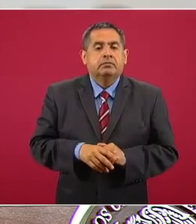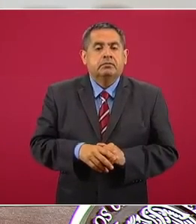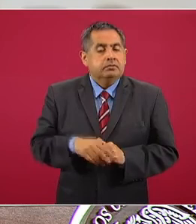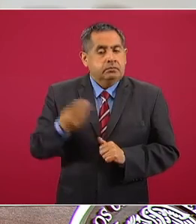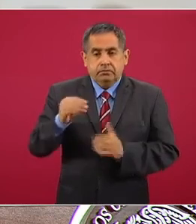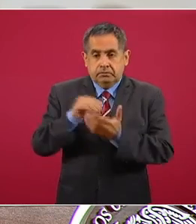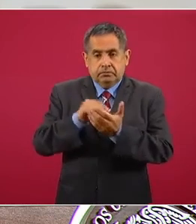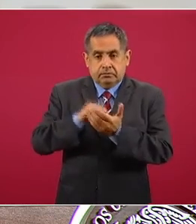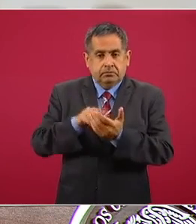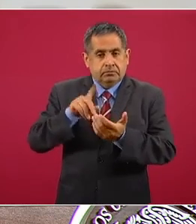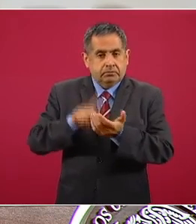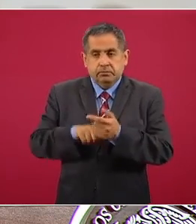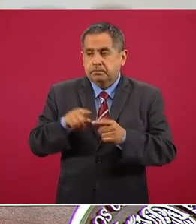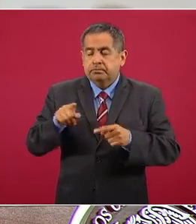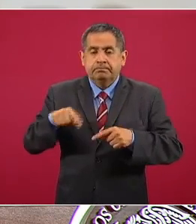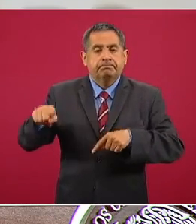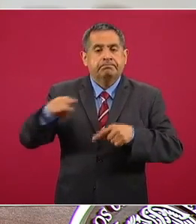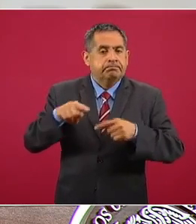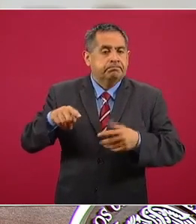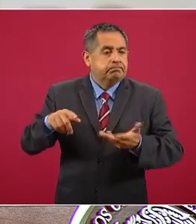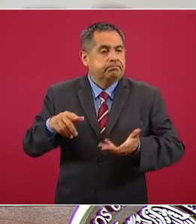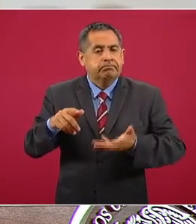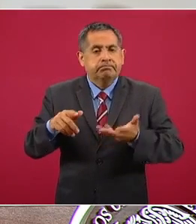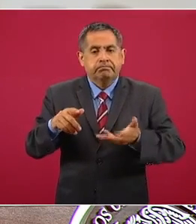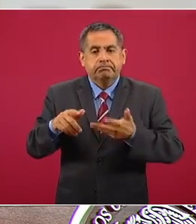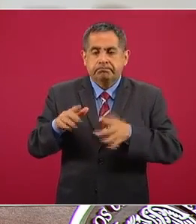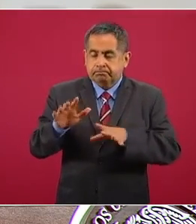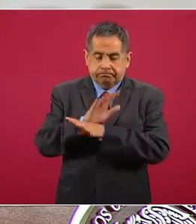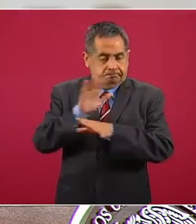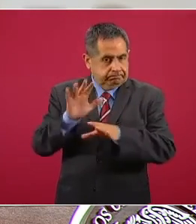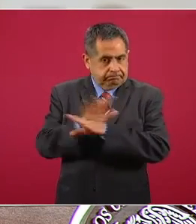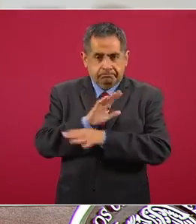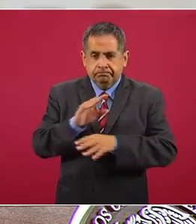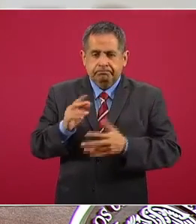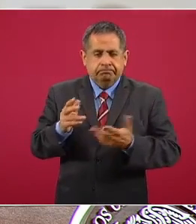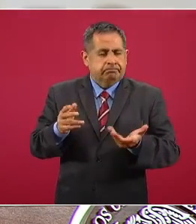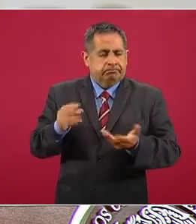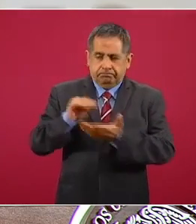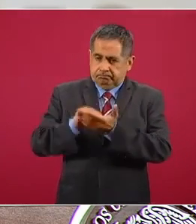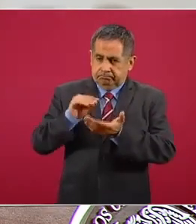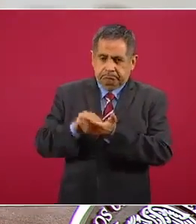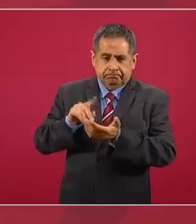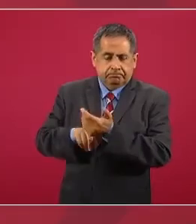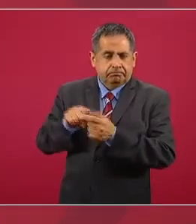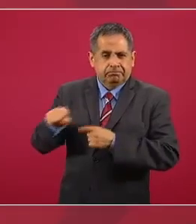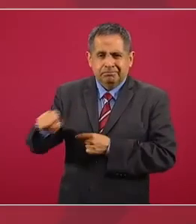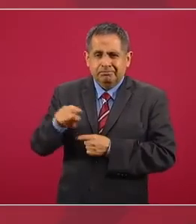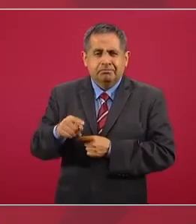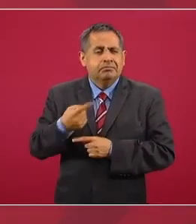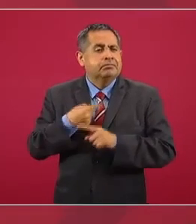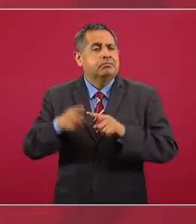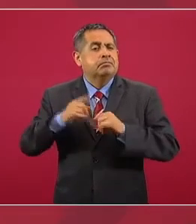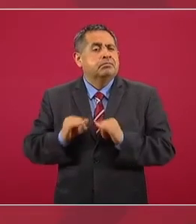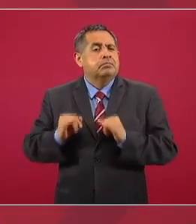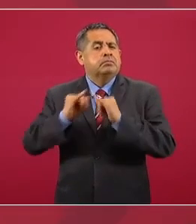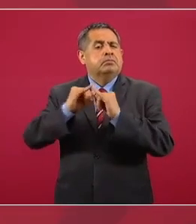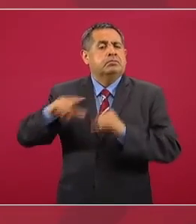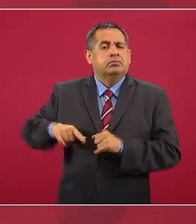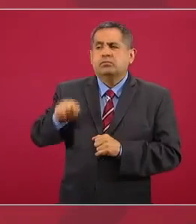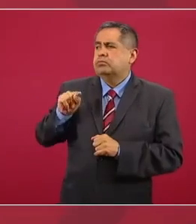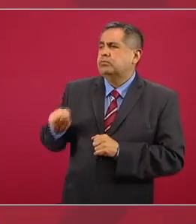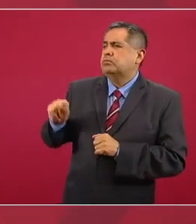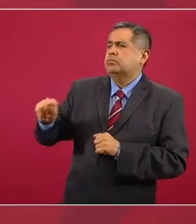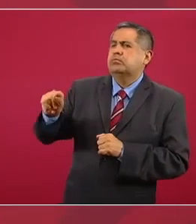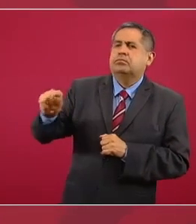Se siguen haciendo cambios en todas las dependencias.